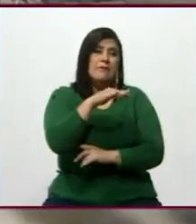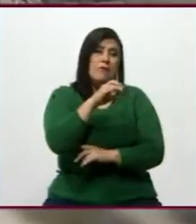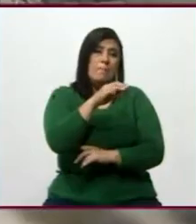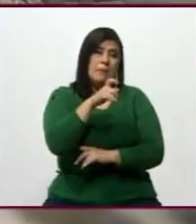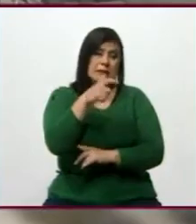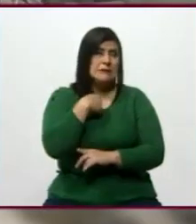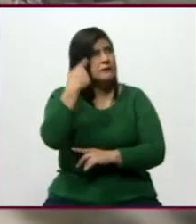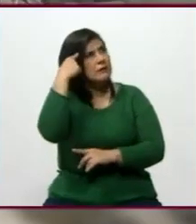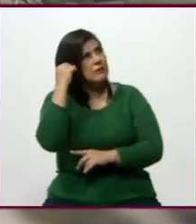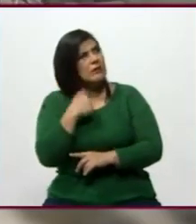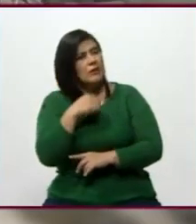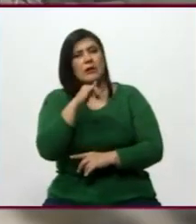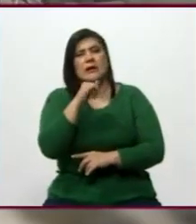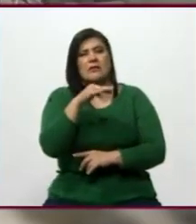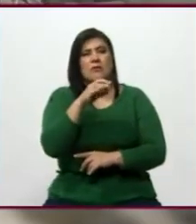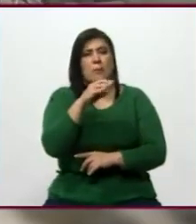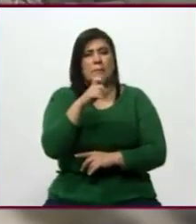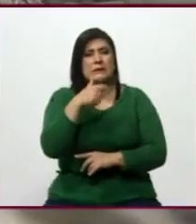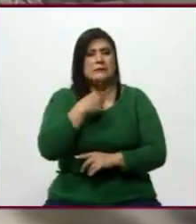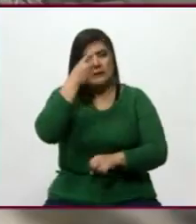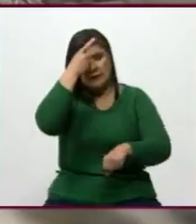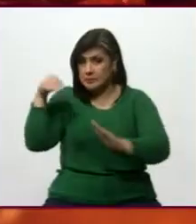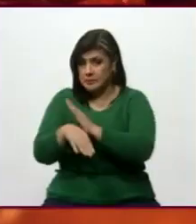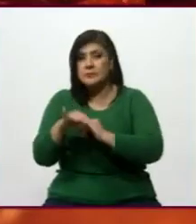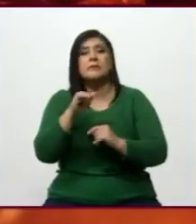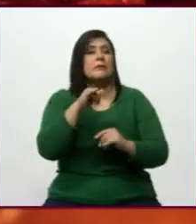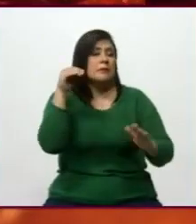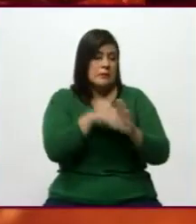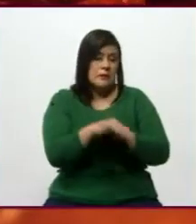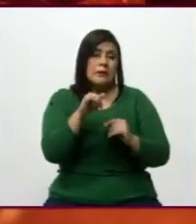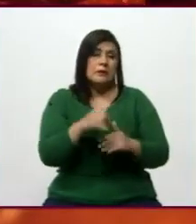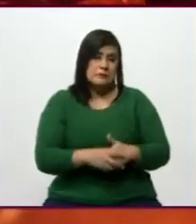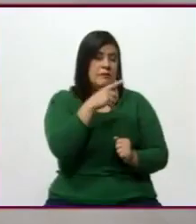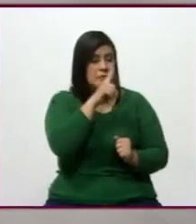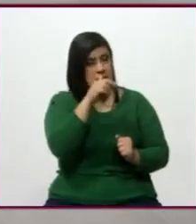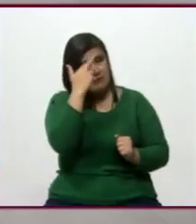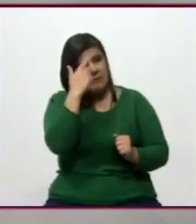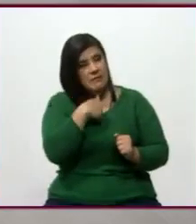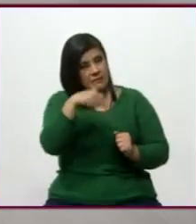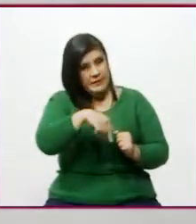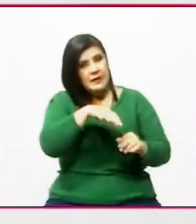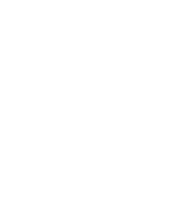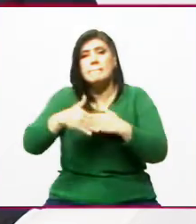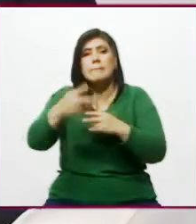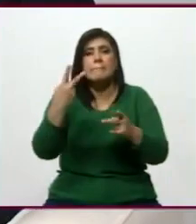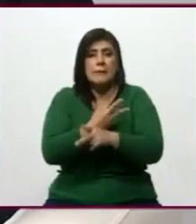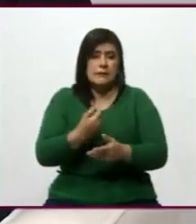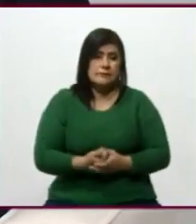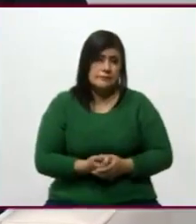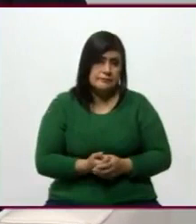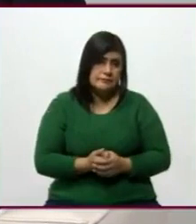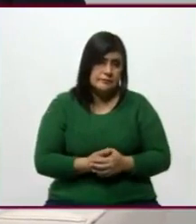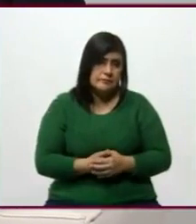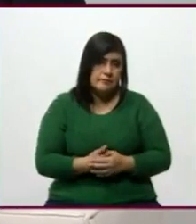el director también habló sobre la importancia de las agencias de noticias para la era digital más indispensables que nunca pues